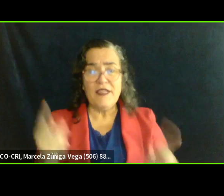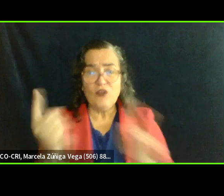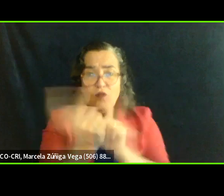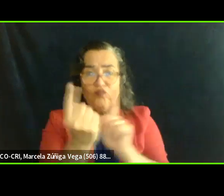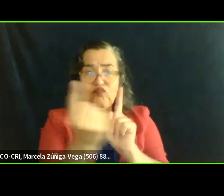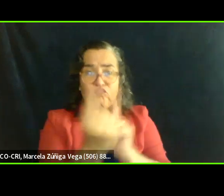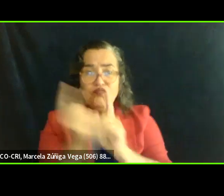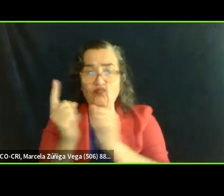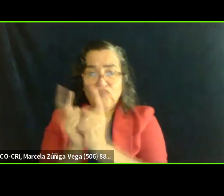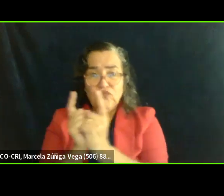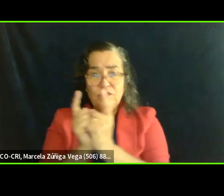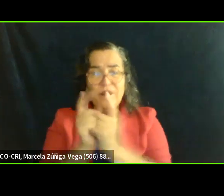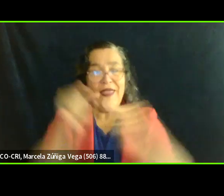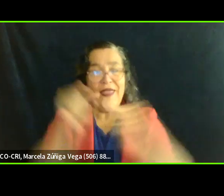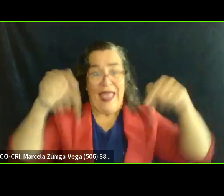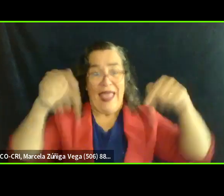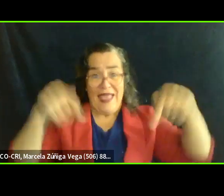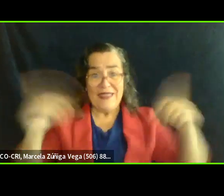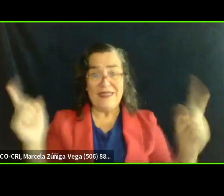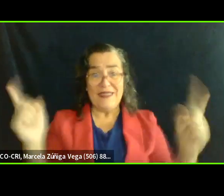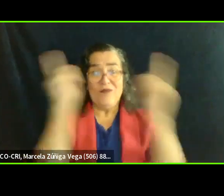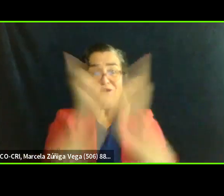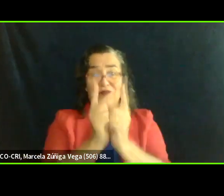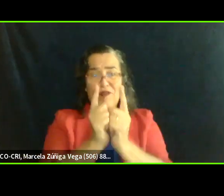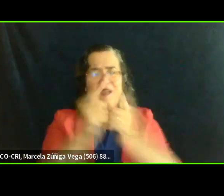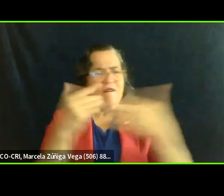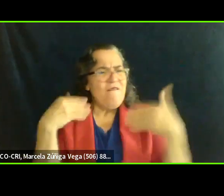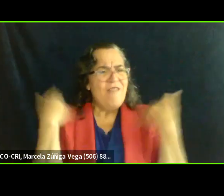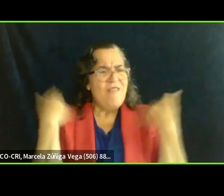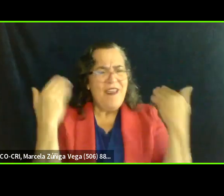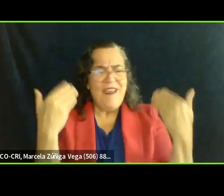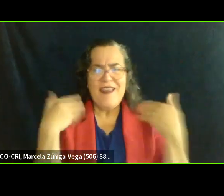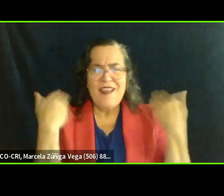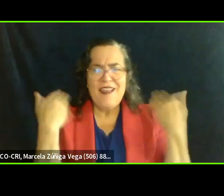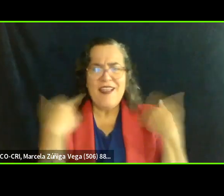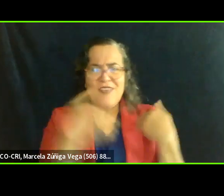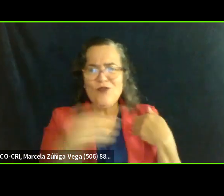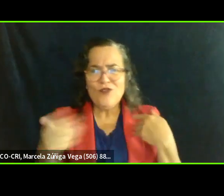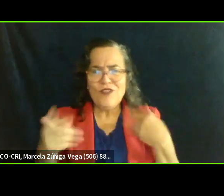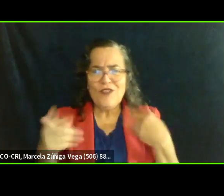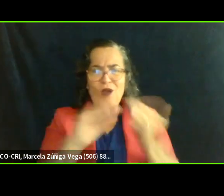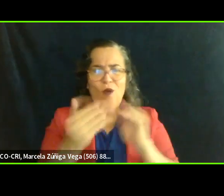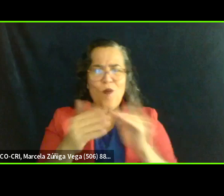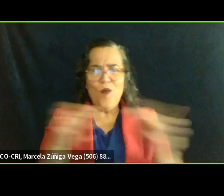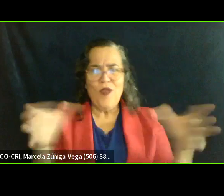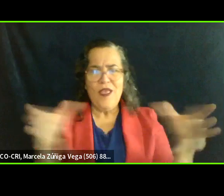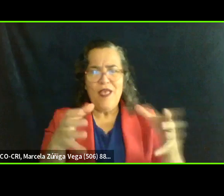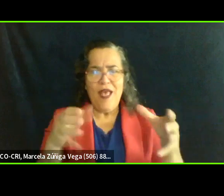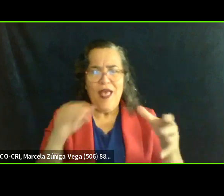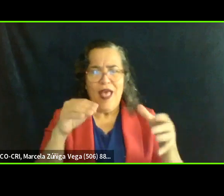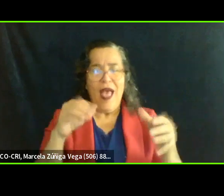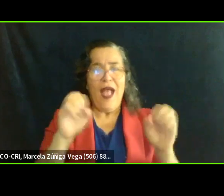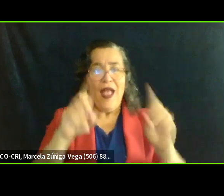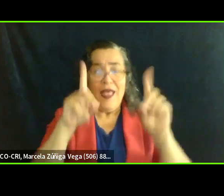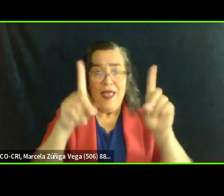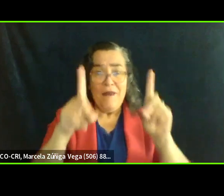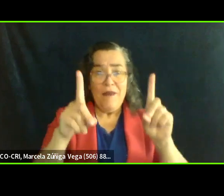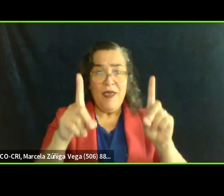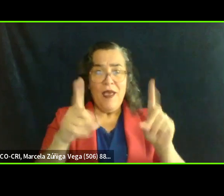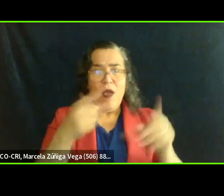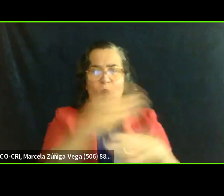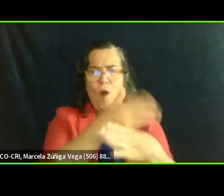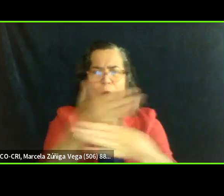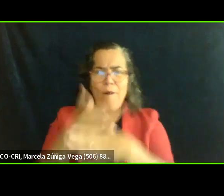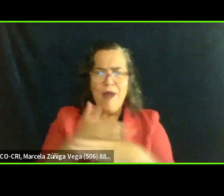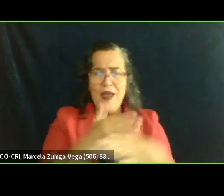uno muy feliz para que usted comparta con la comunidad académica, que ya sabe usted que no es solo de Costa Rica, sino que se unen